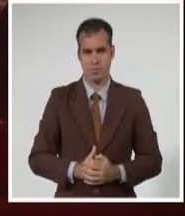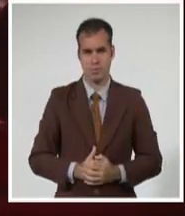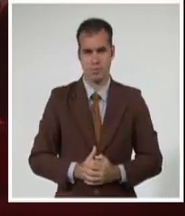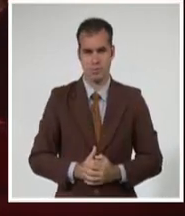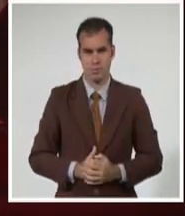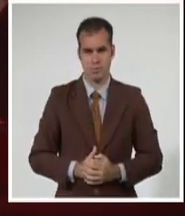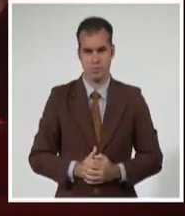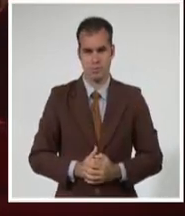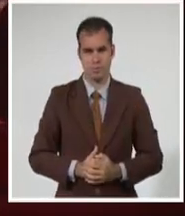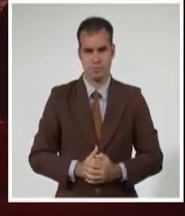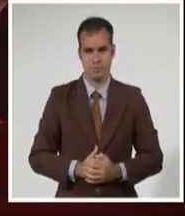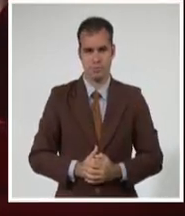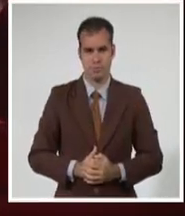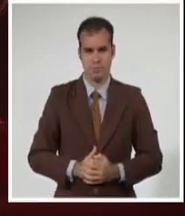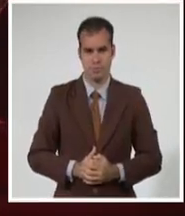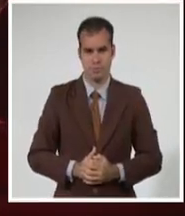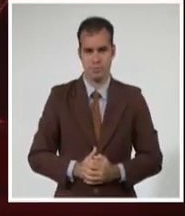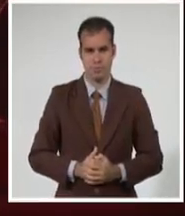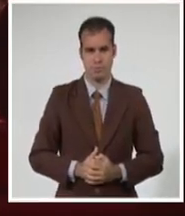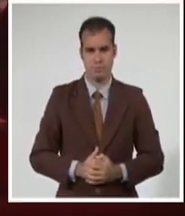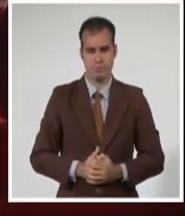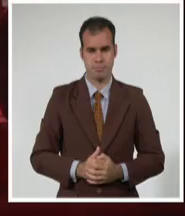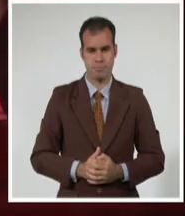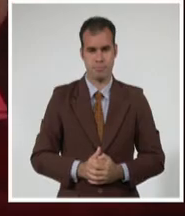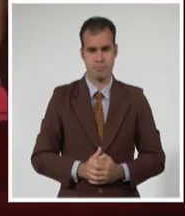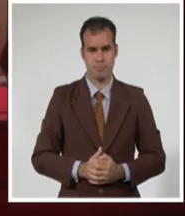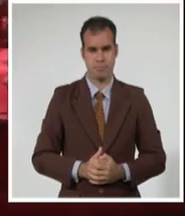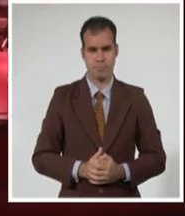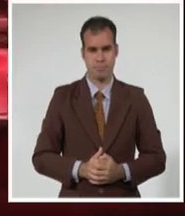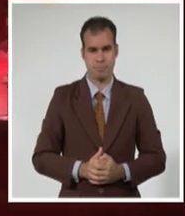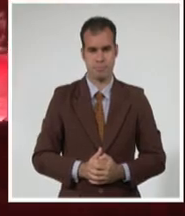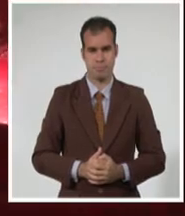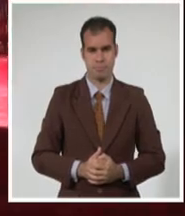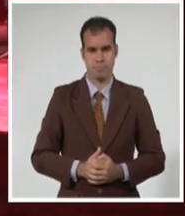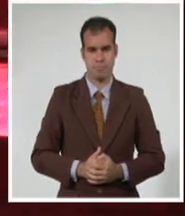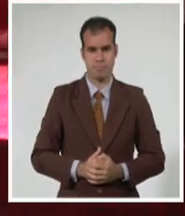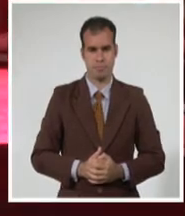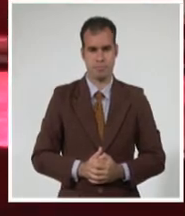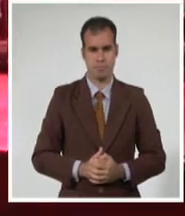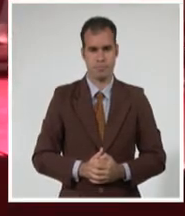Héctor Martínez, Sistema Informativo de la Televisión Cubana.